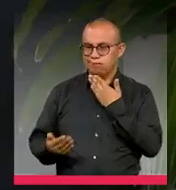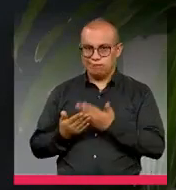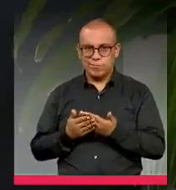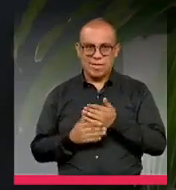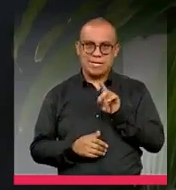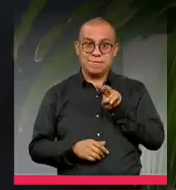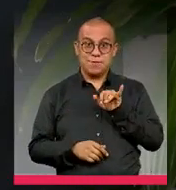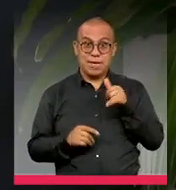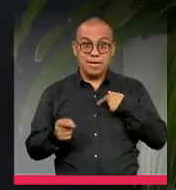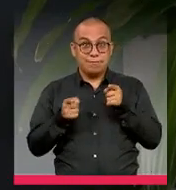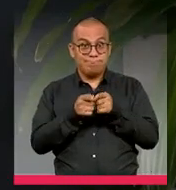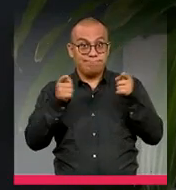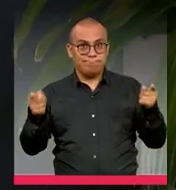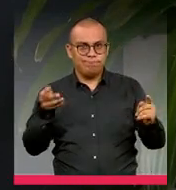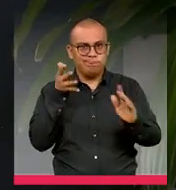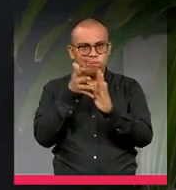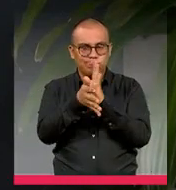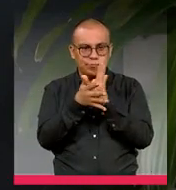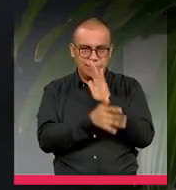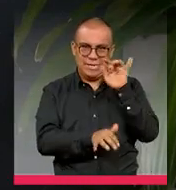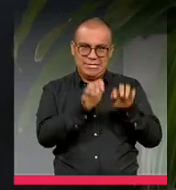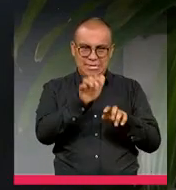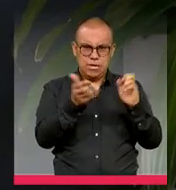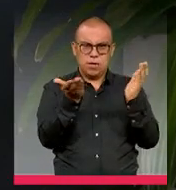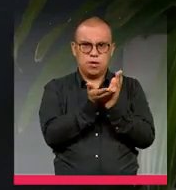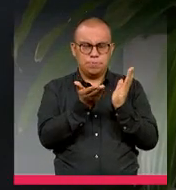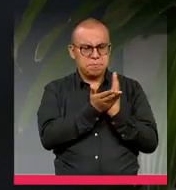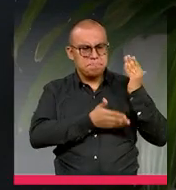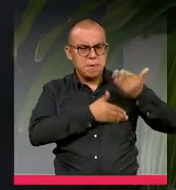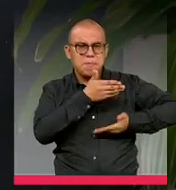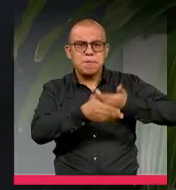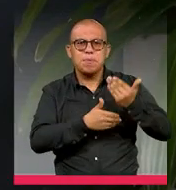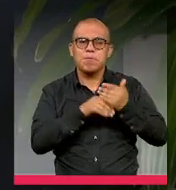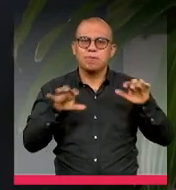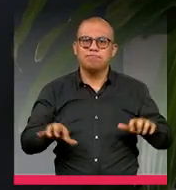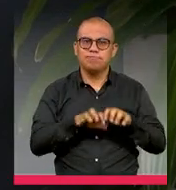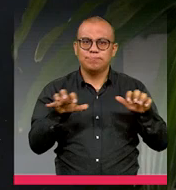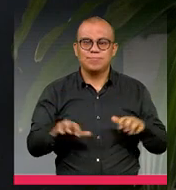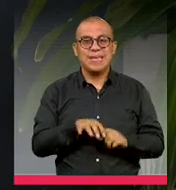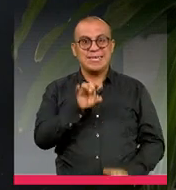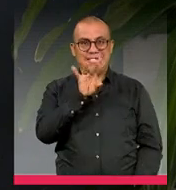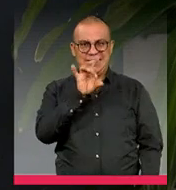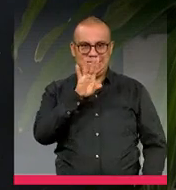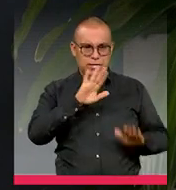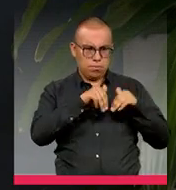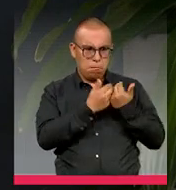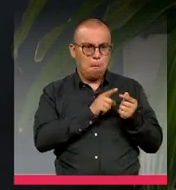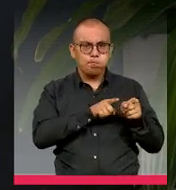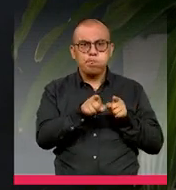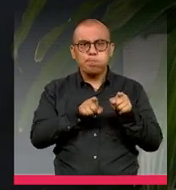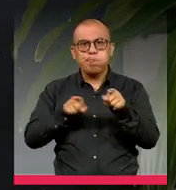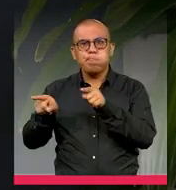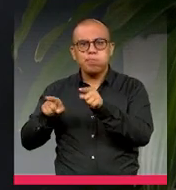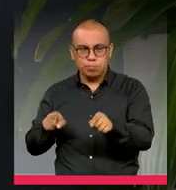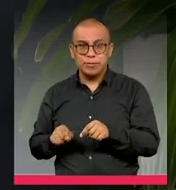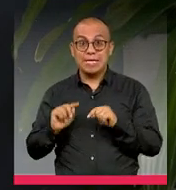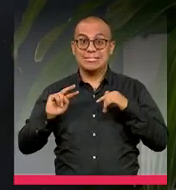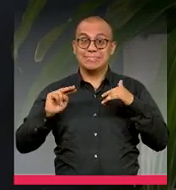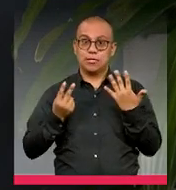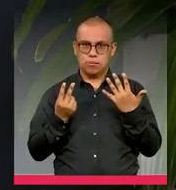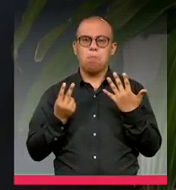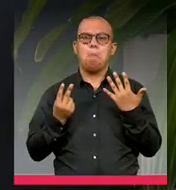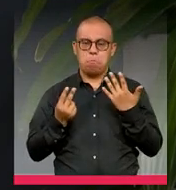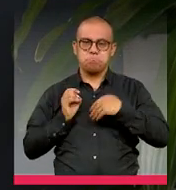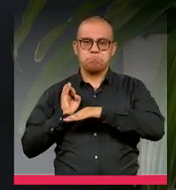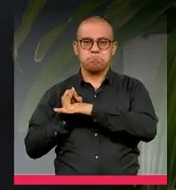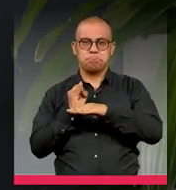y le cuento a usted ya nuestros televidentes que la secretaría de educación avanza en la ejecución de obras en 15 colegios de la ciudad de los cuales siete corresponden